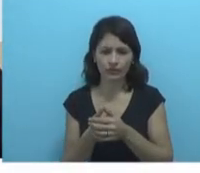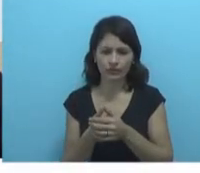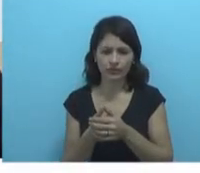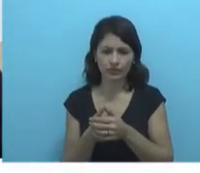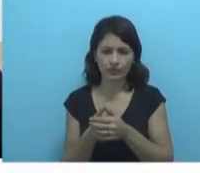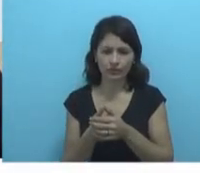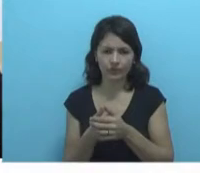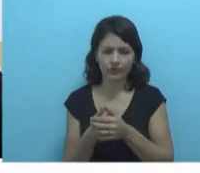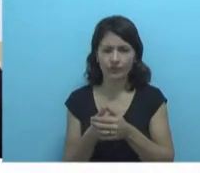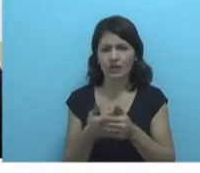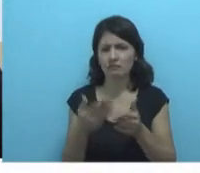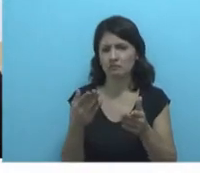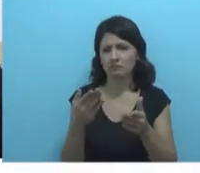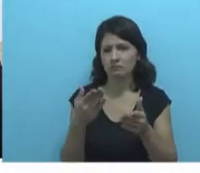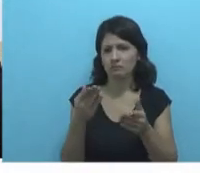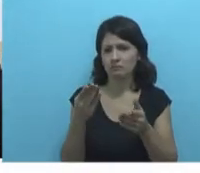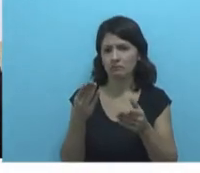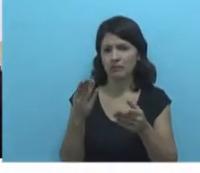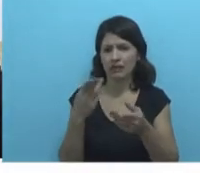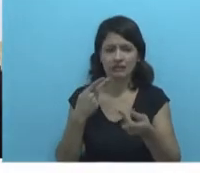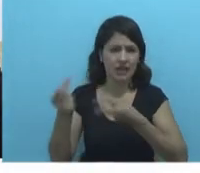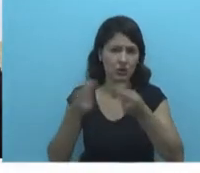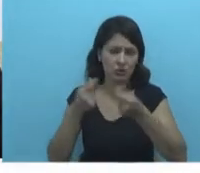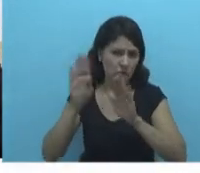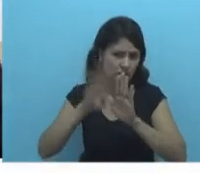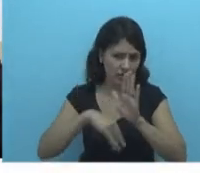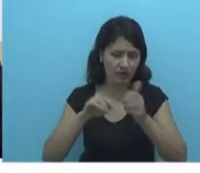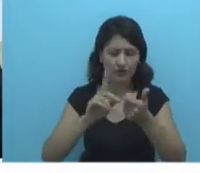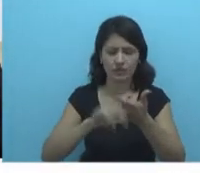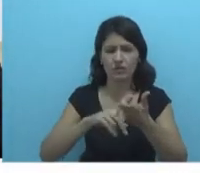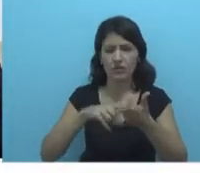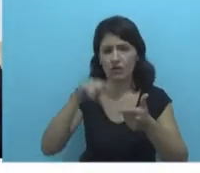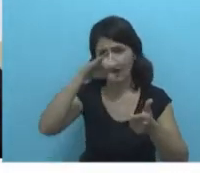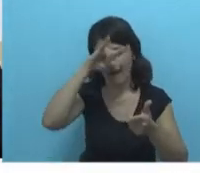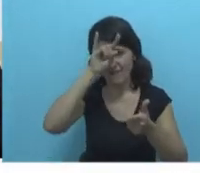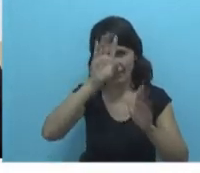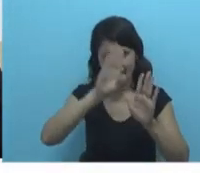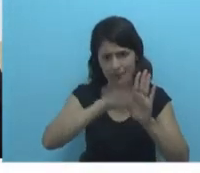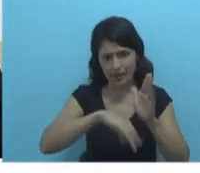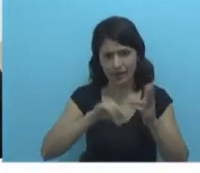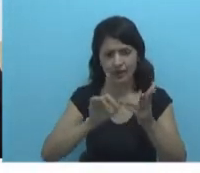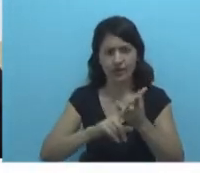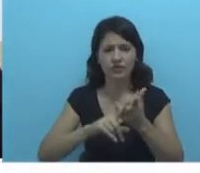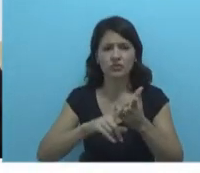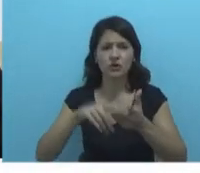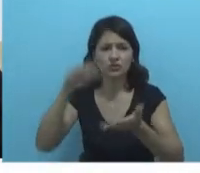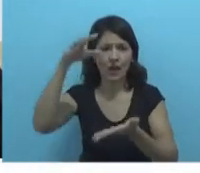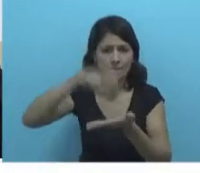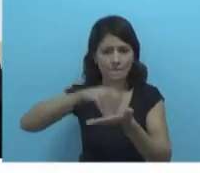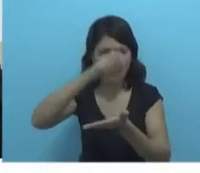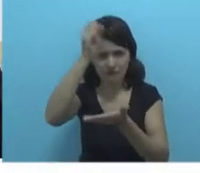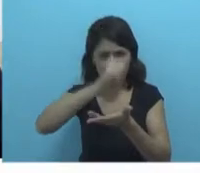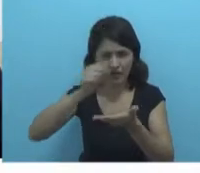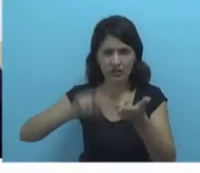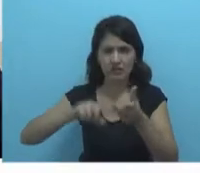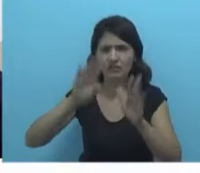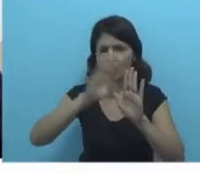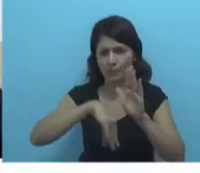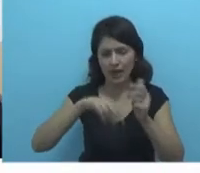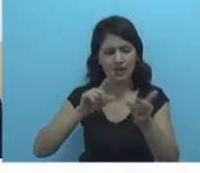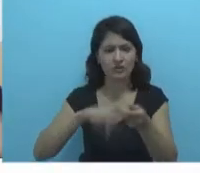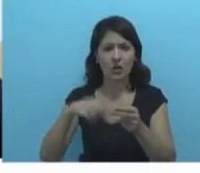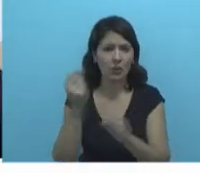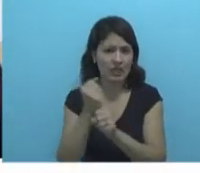carne, pérdida de mercado, pérdida de cabezas, stock ganadero, pérdida de frigoríficos, pérdida de puestos de